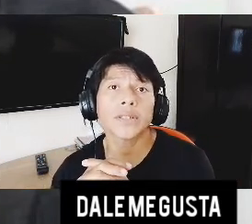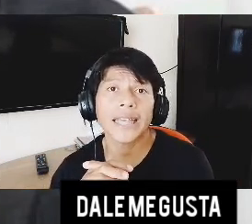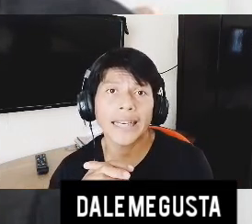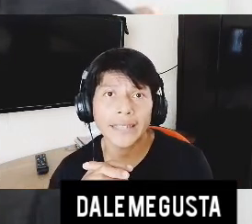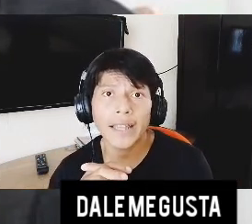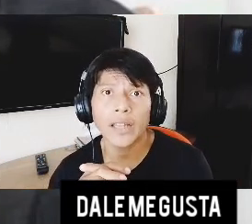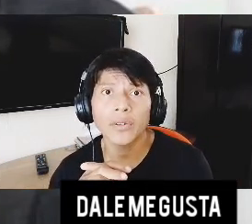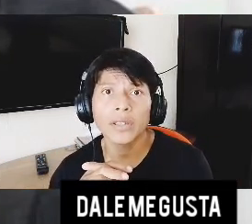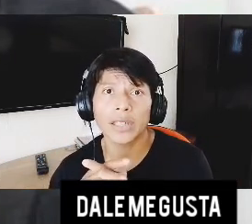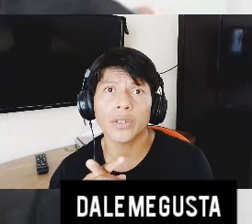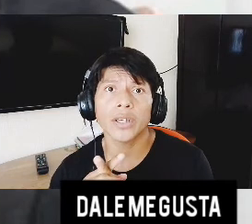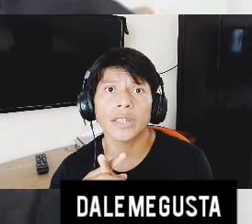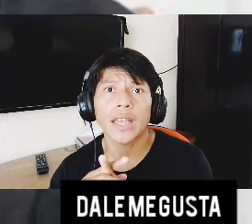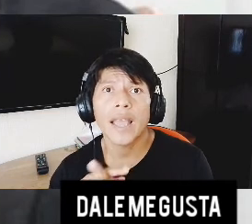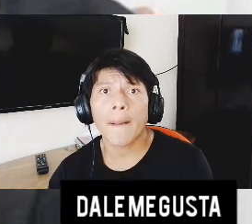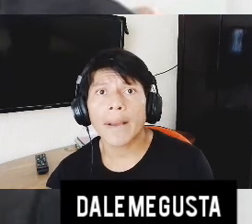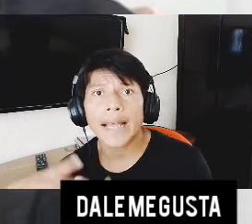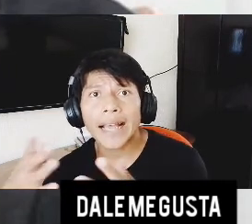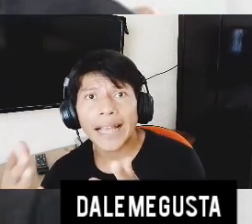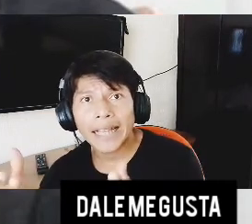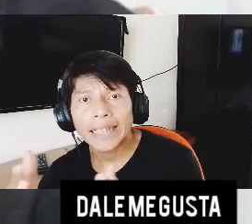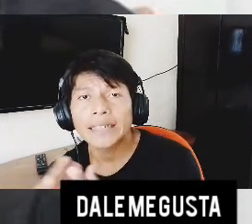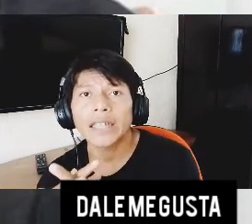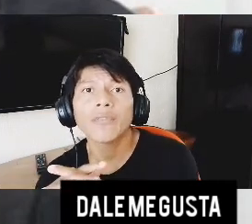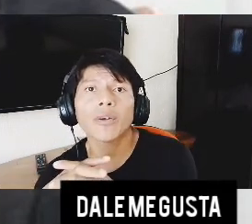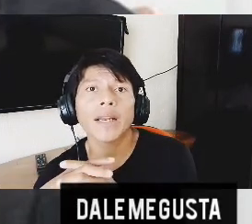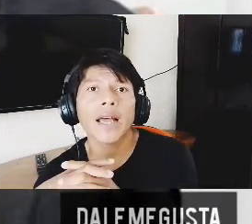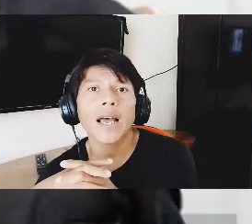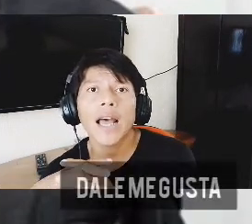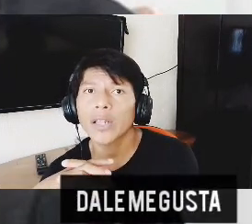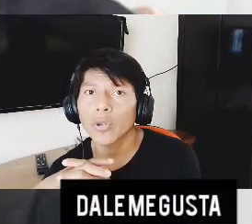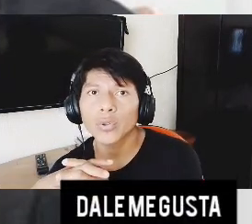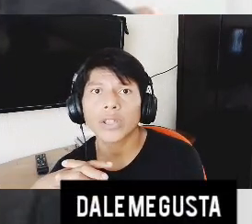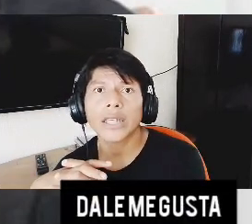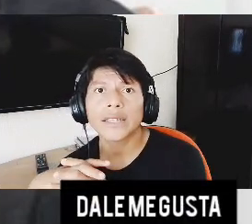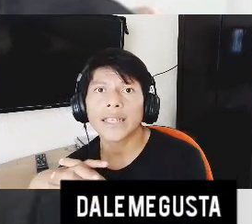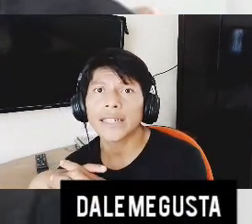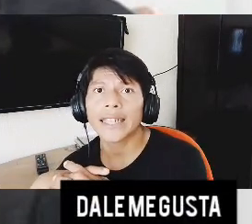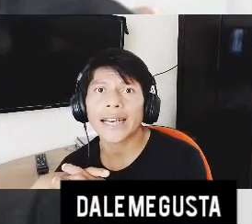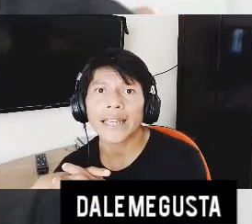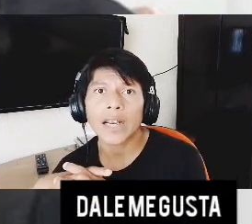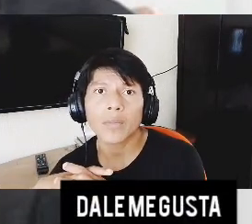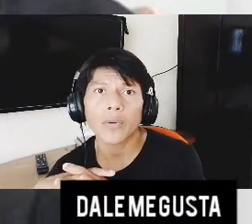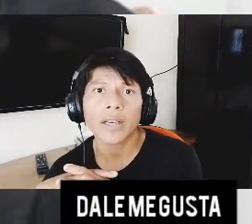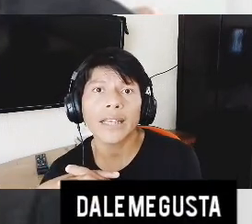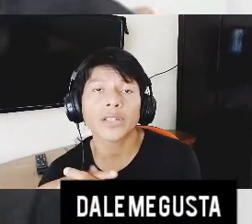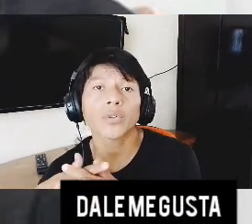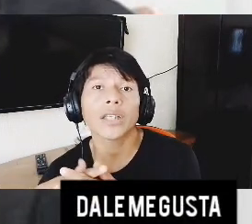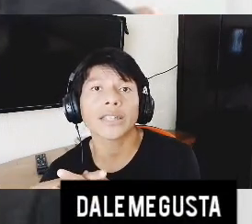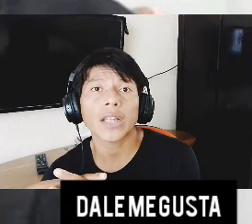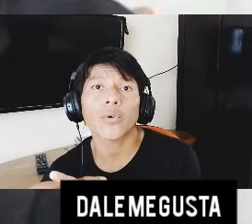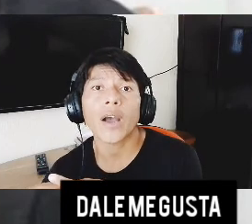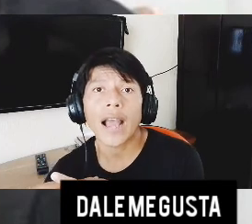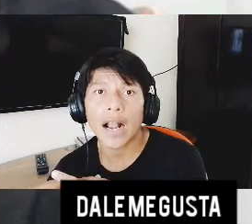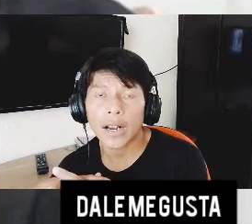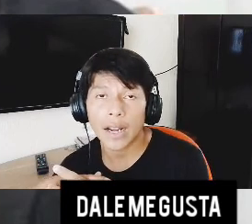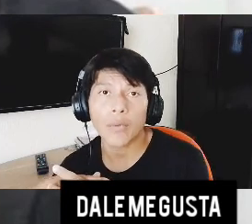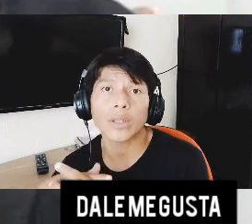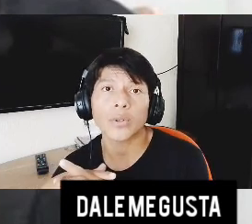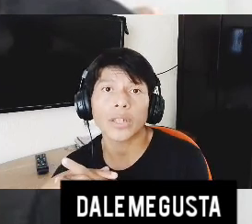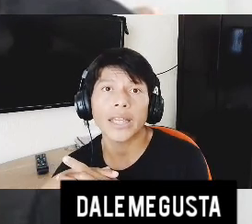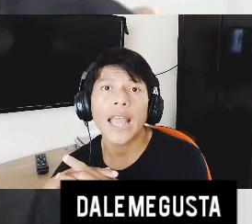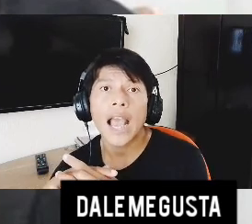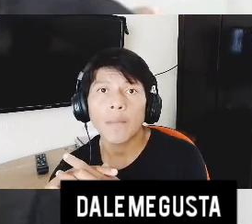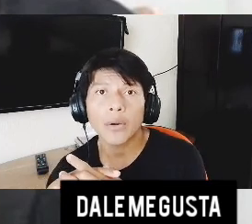los pasos que él está dando. Y, señores, para informar a todos ustedes, de decir que Ricardo Monreal está utilizando a